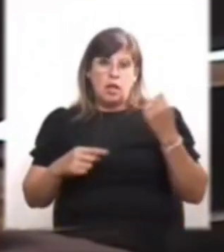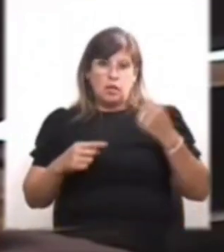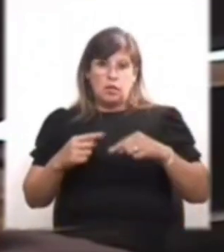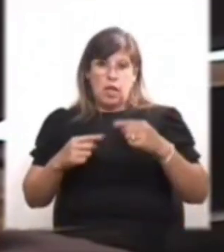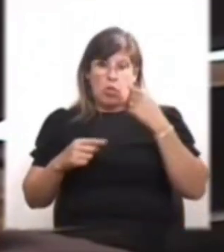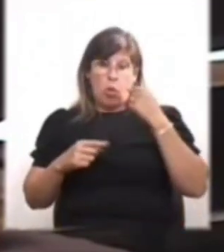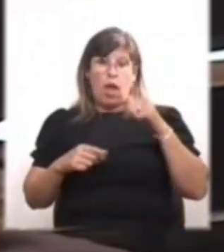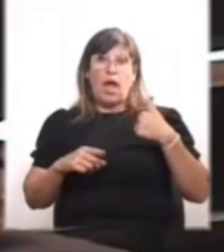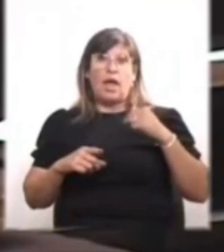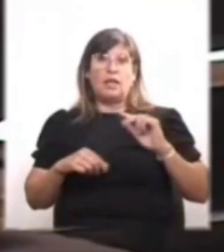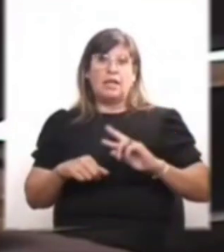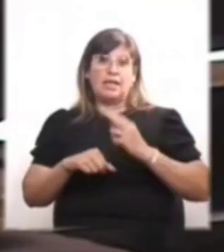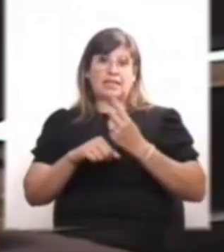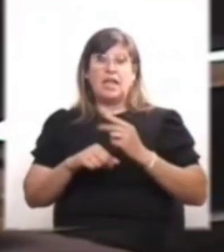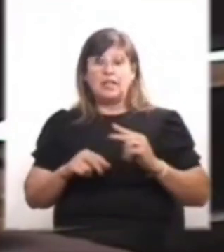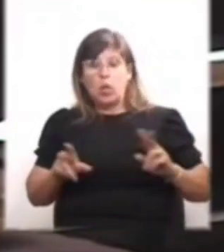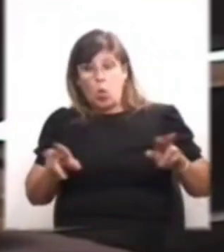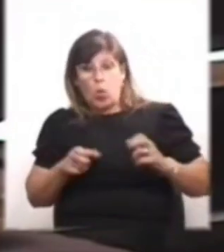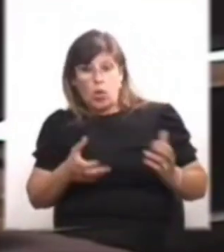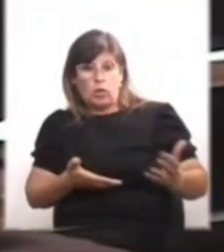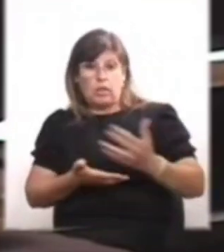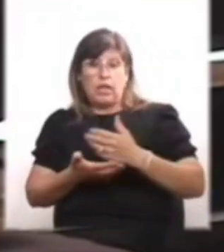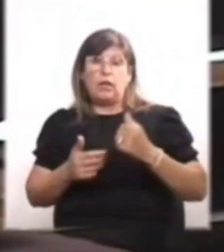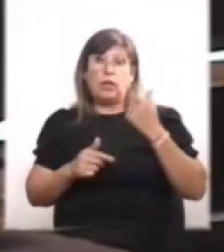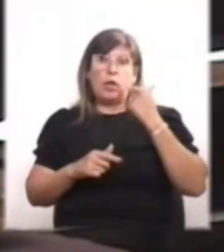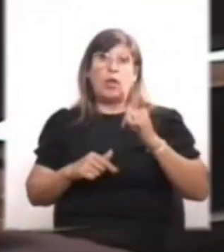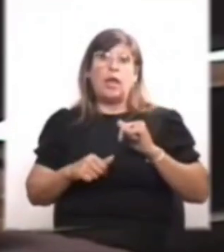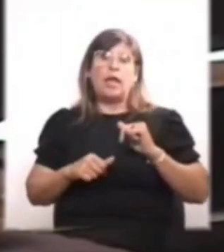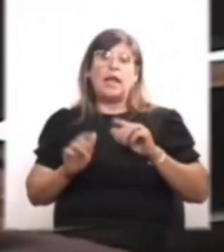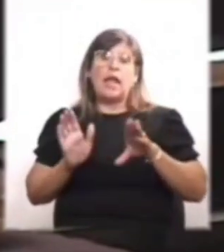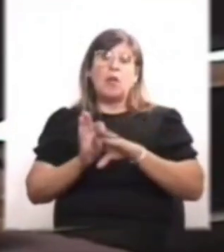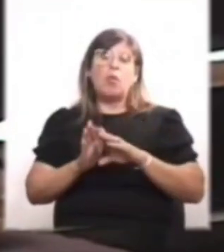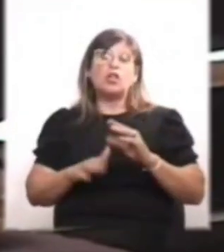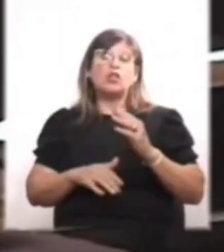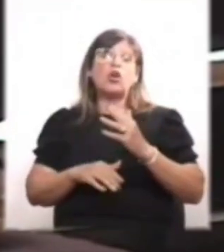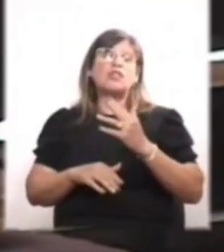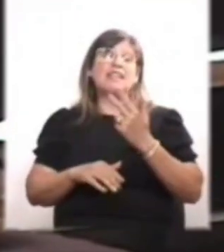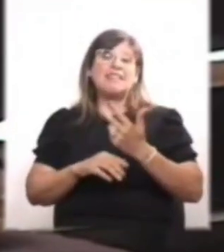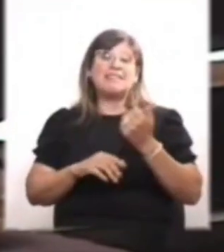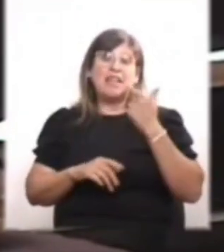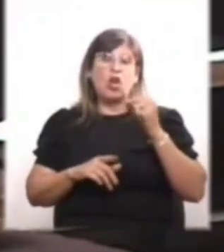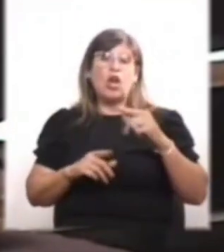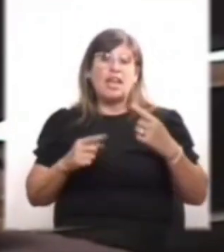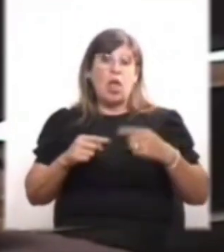segundo ente recaudador del Uruguay, el puerto es el tercero, son 500.